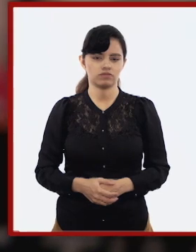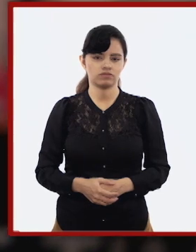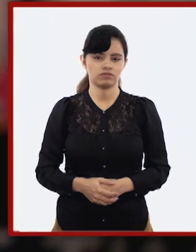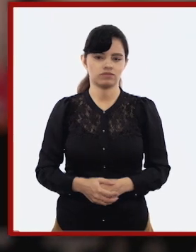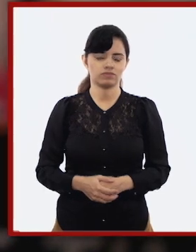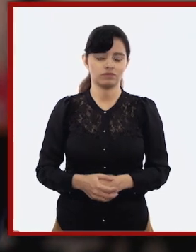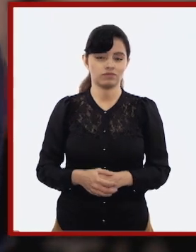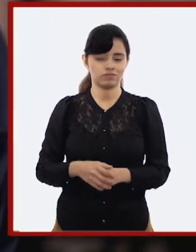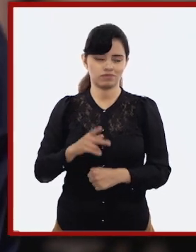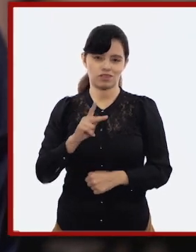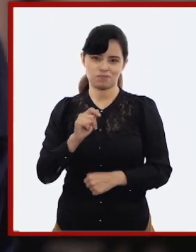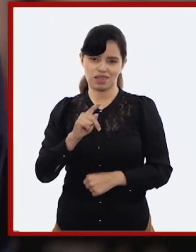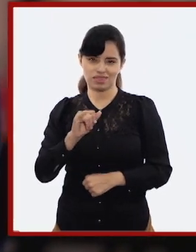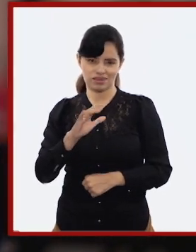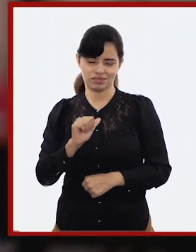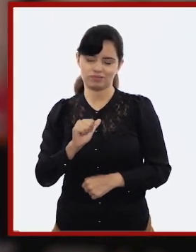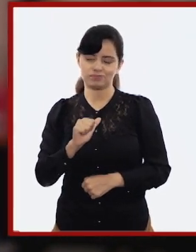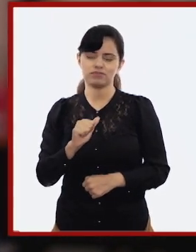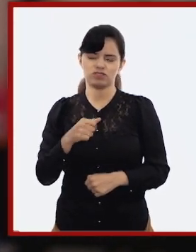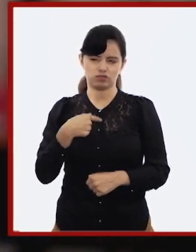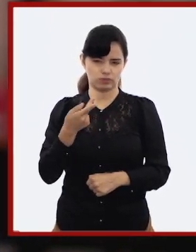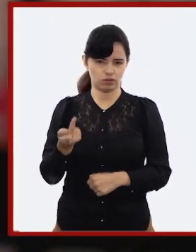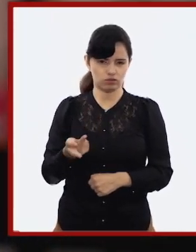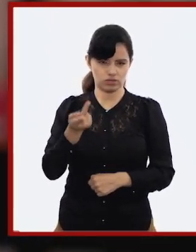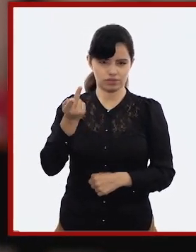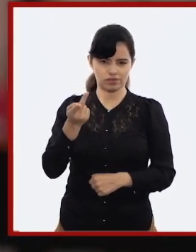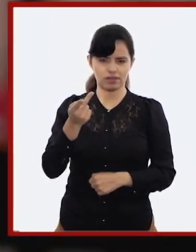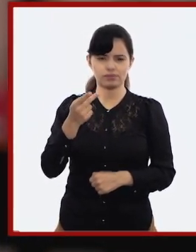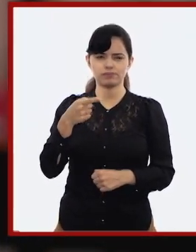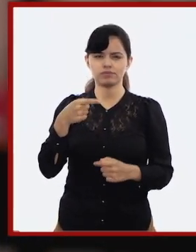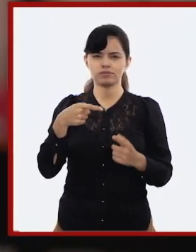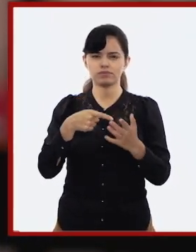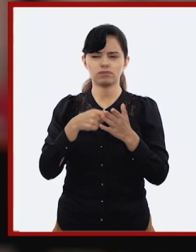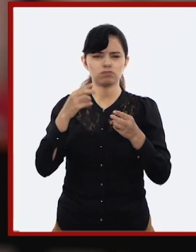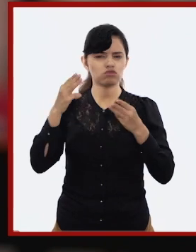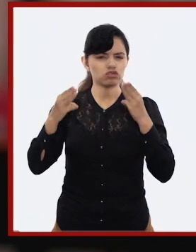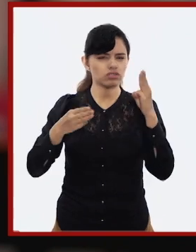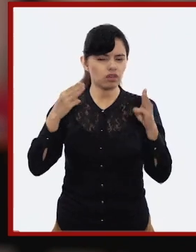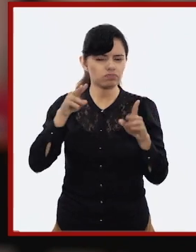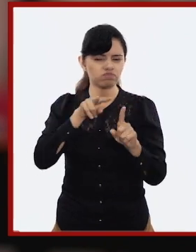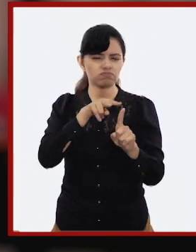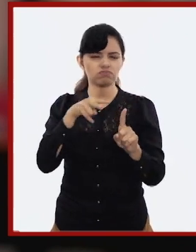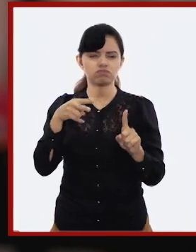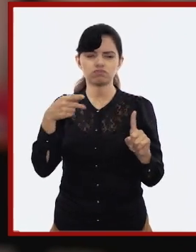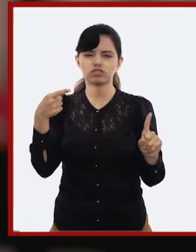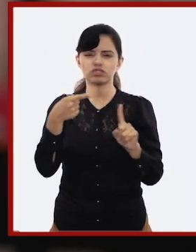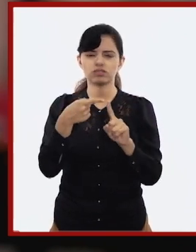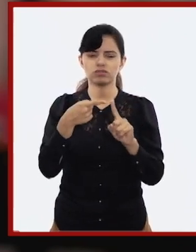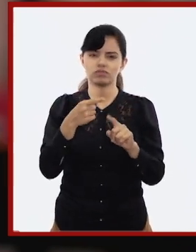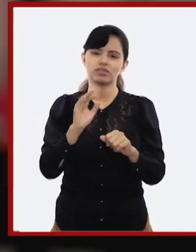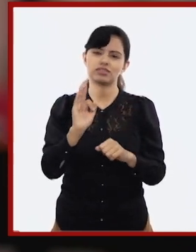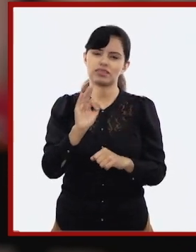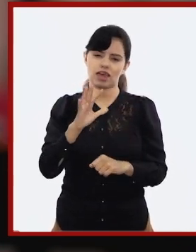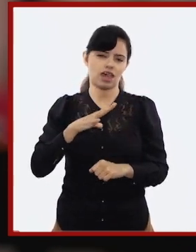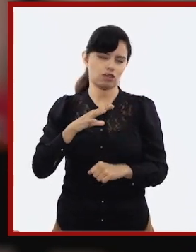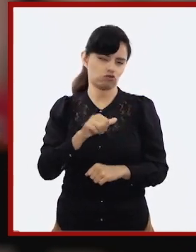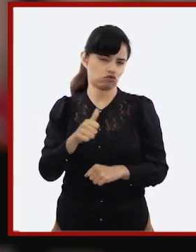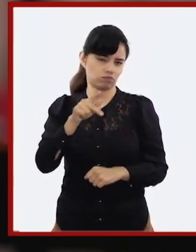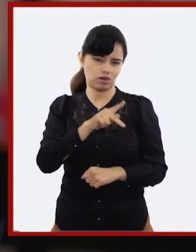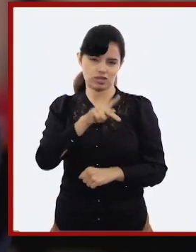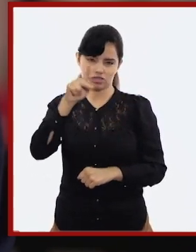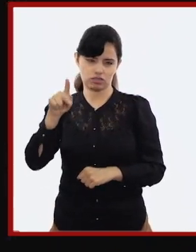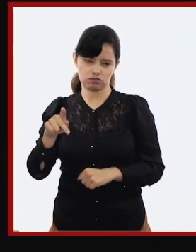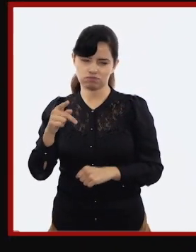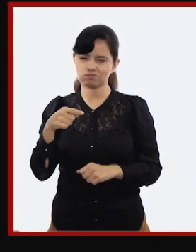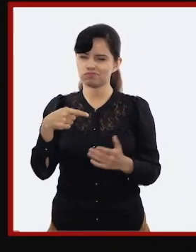¿Qué tal, estimada Patricia? Me gustaría preguntarte cuál es la perspectiva del museo, sobre todo en relación con otros que pudieran ser similares, y cómo está integrada la